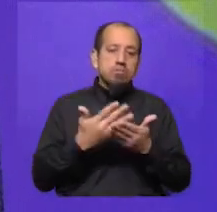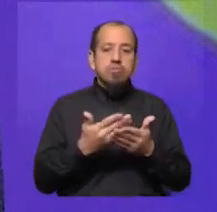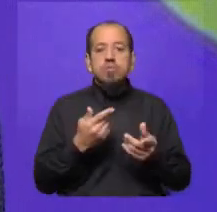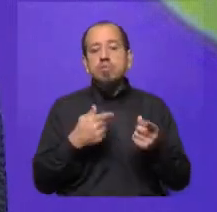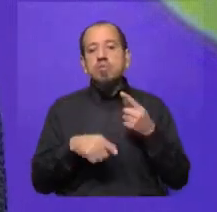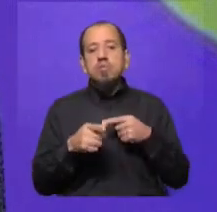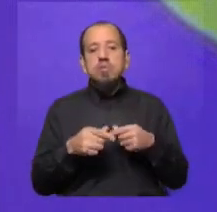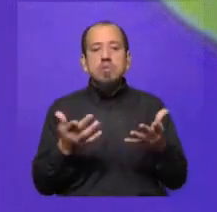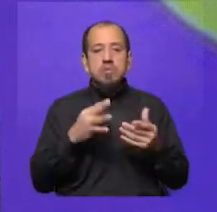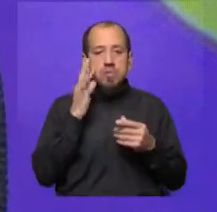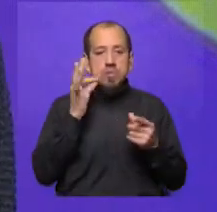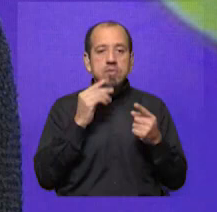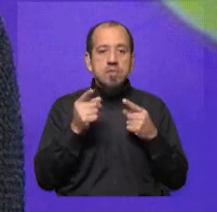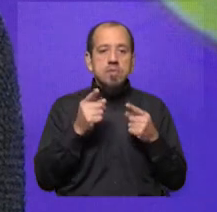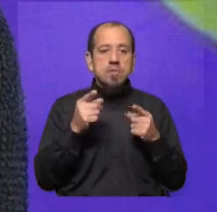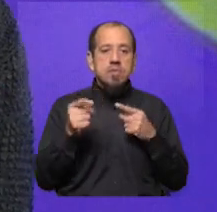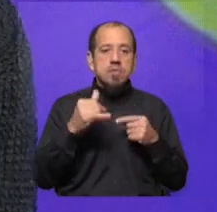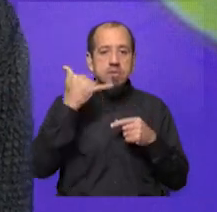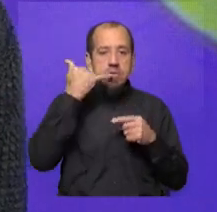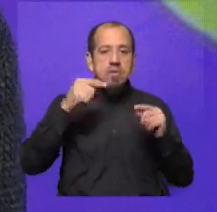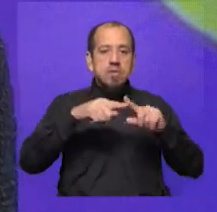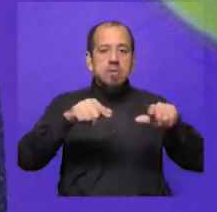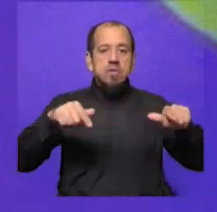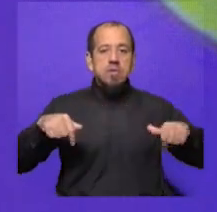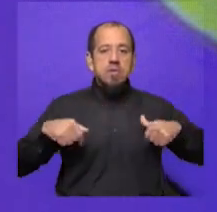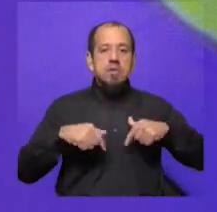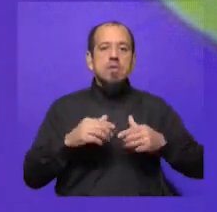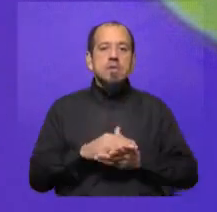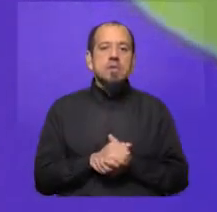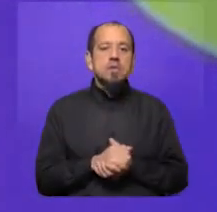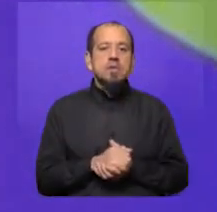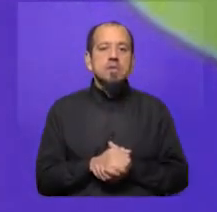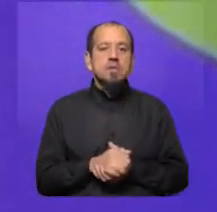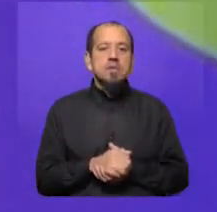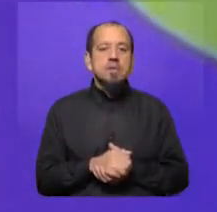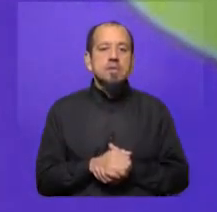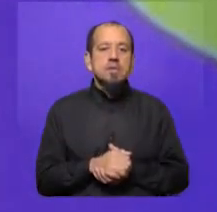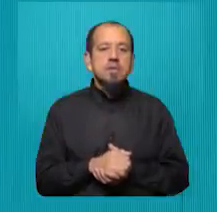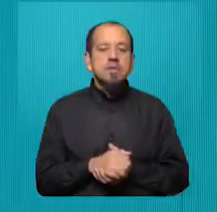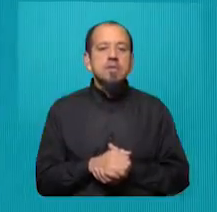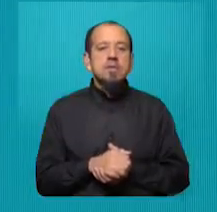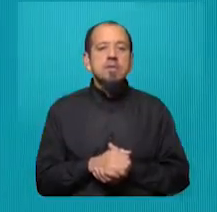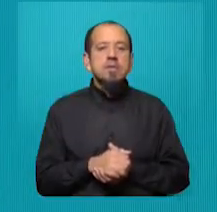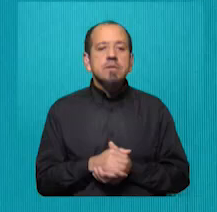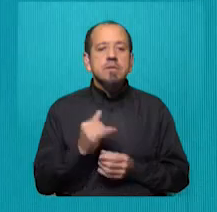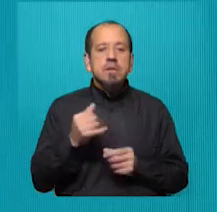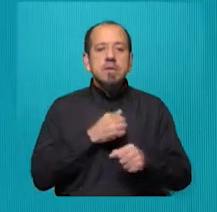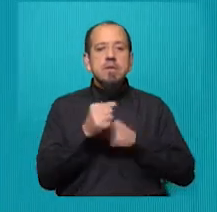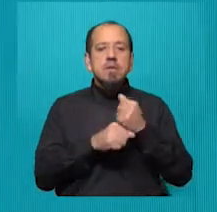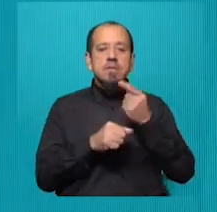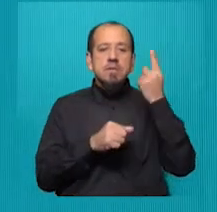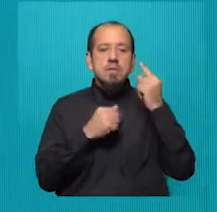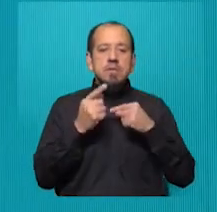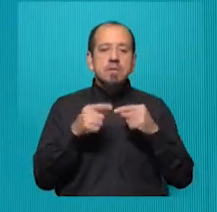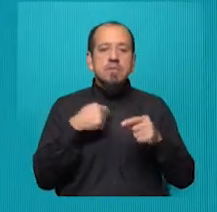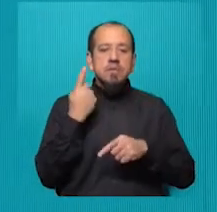esta oportunidad que tenemos de instalarnos en el ante la arena pero no es por mérito nuestro necesariamente el año que